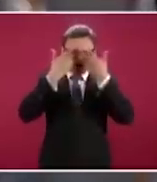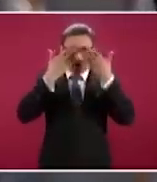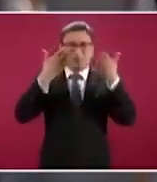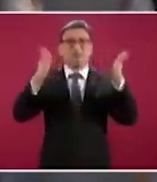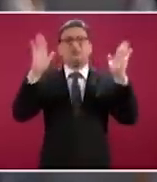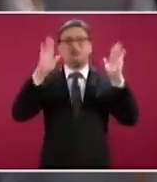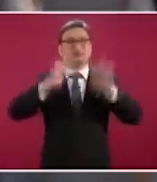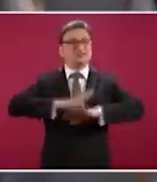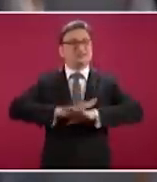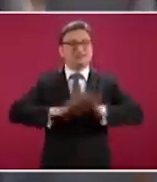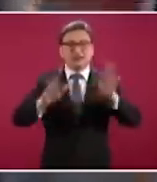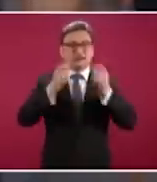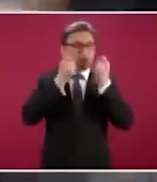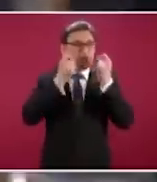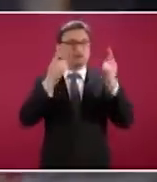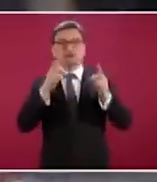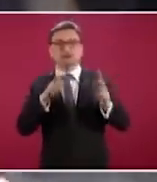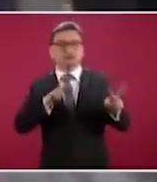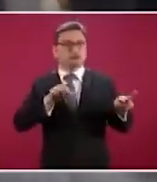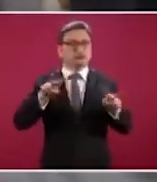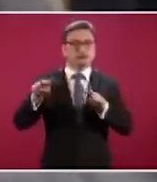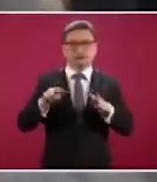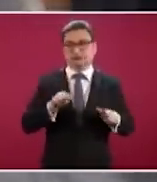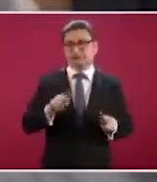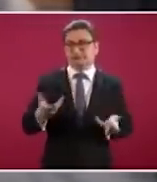muy despierto, muy avispado.